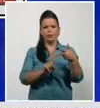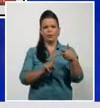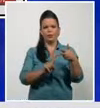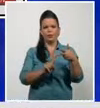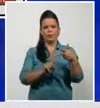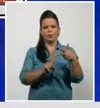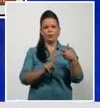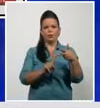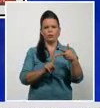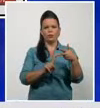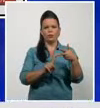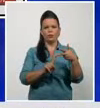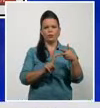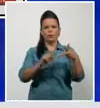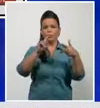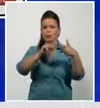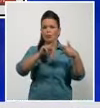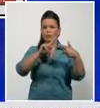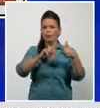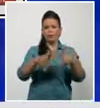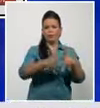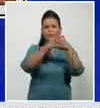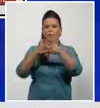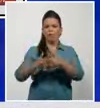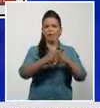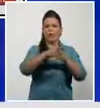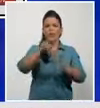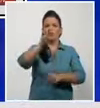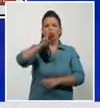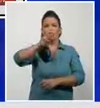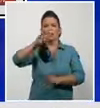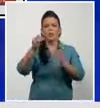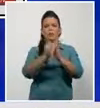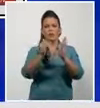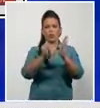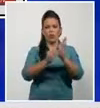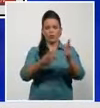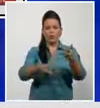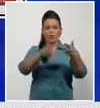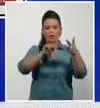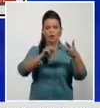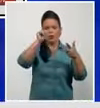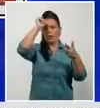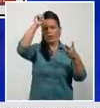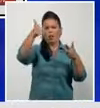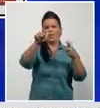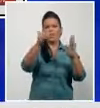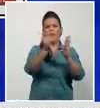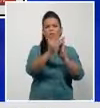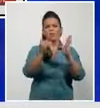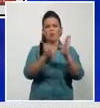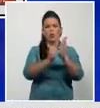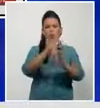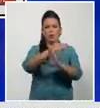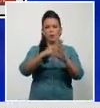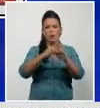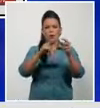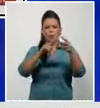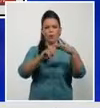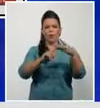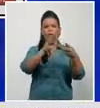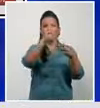con prácticamente 23 millones, la India con 10 millones y medio, Brasil con 8